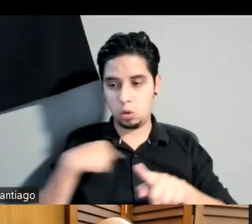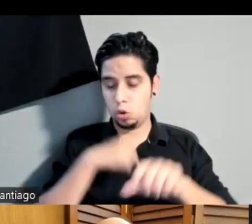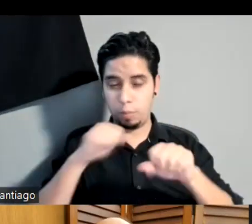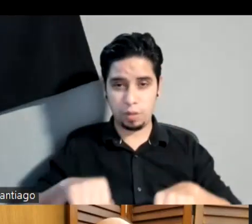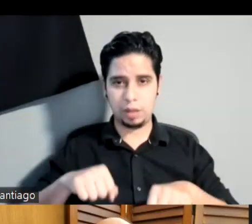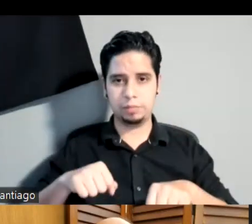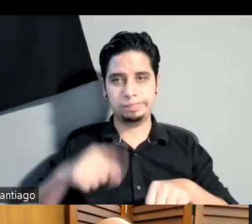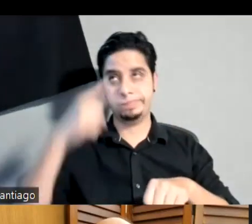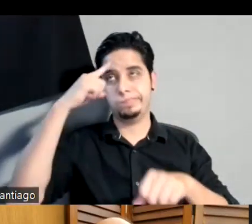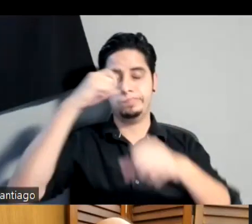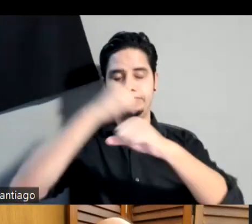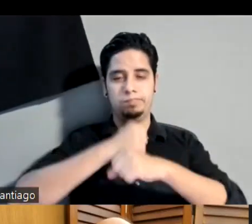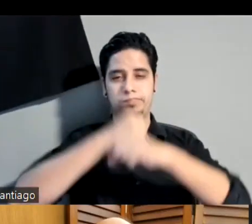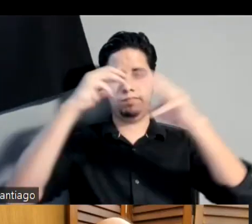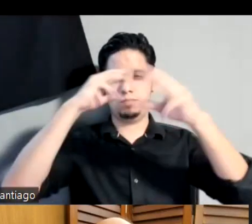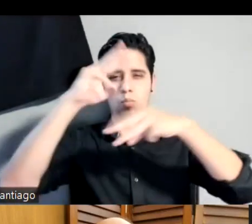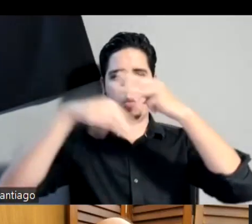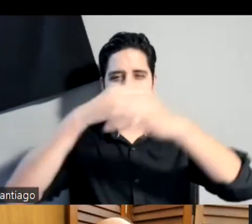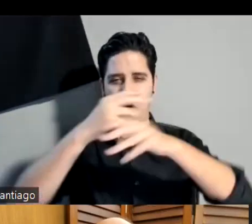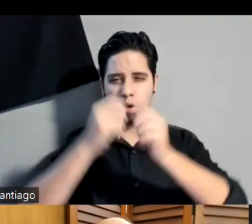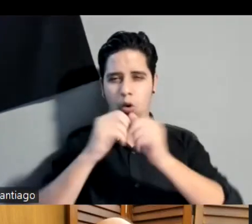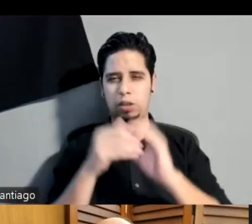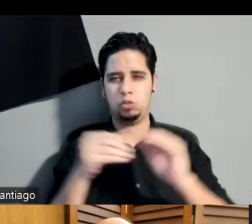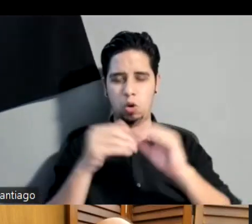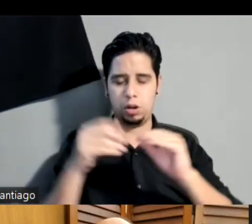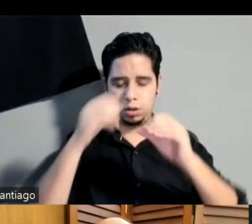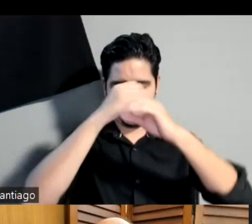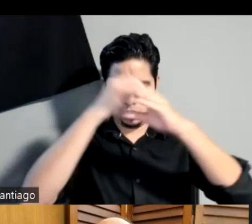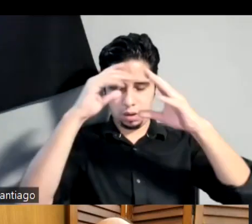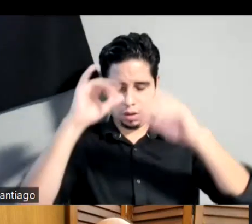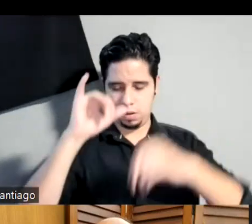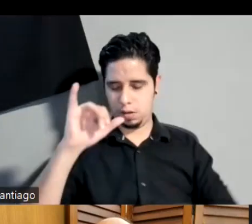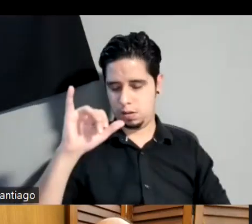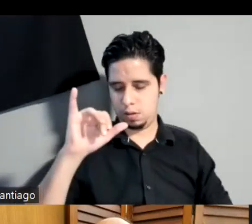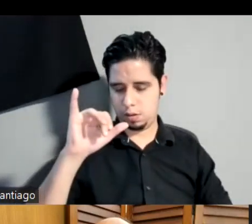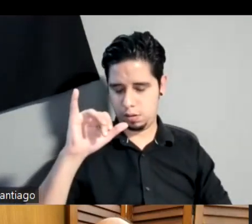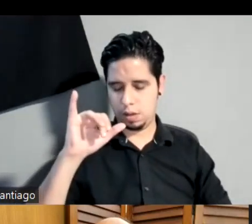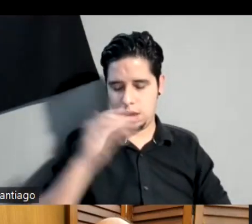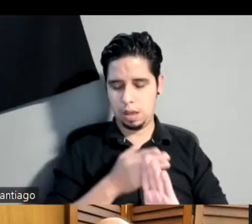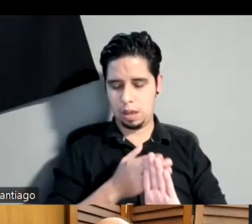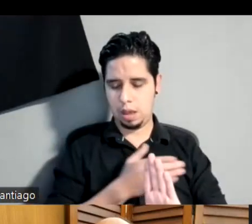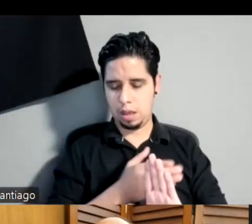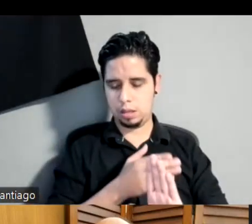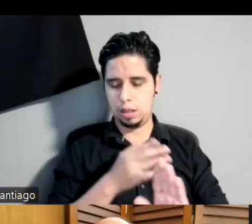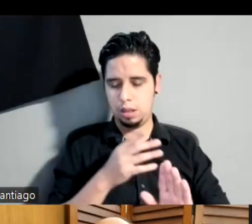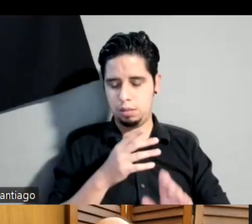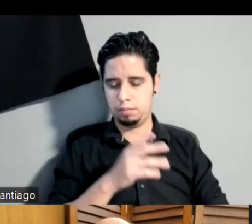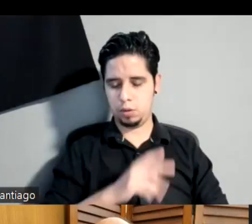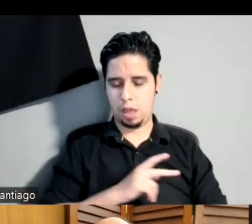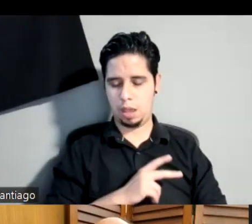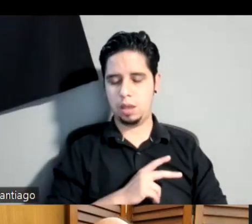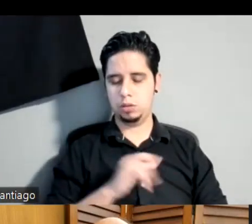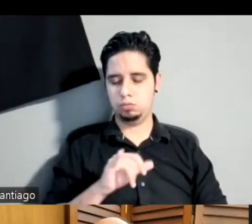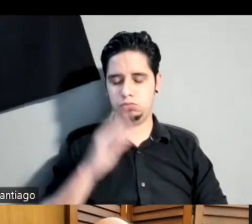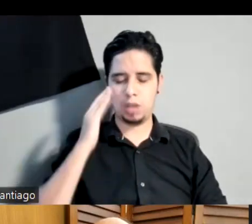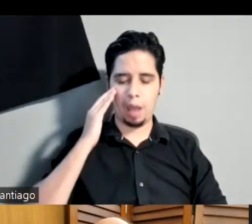construir ese mundo y esa historia, esa historia de la previa al personaje. Uh-huh.